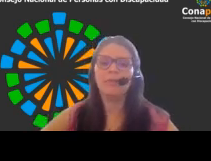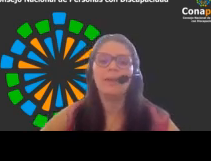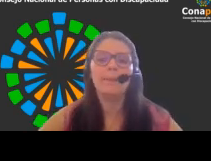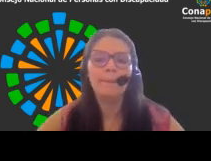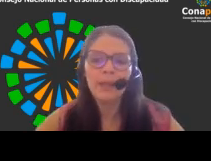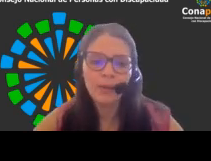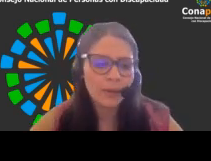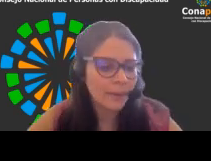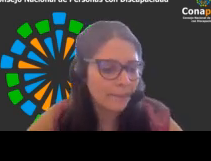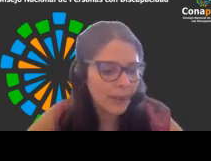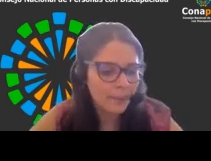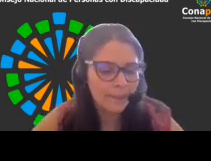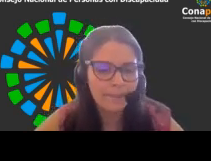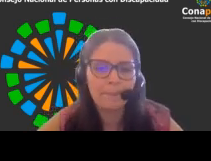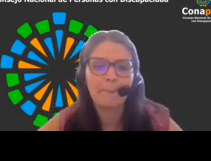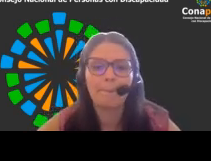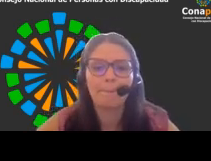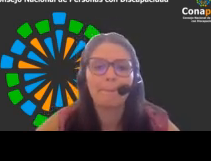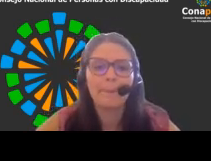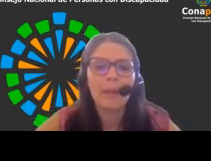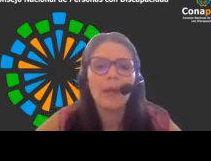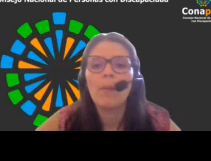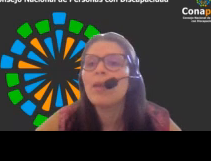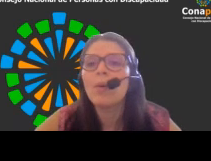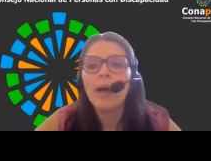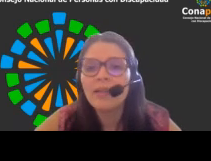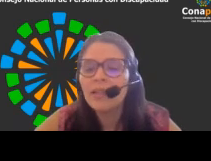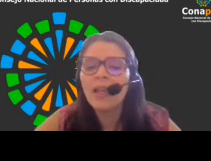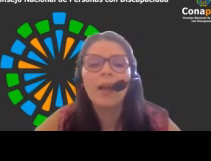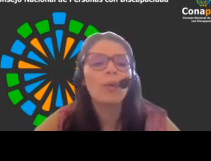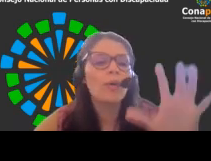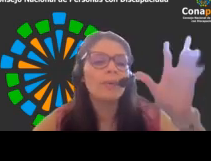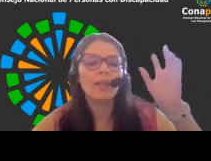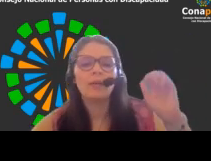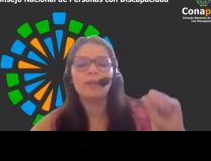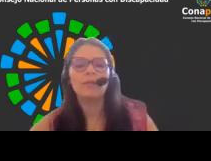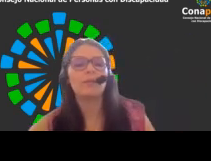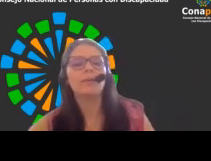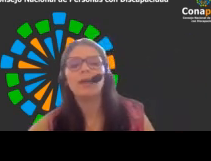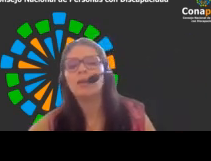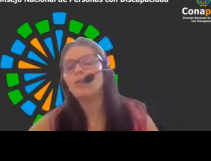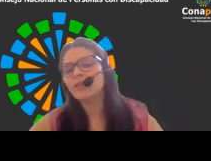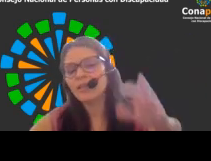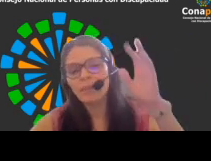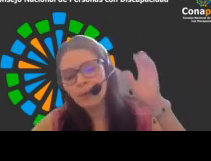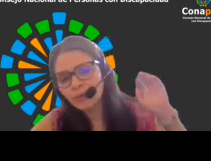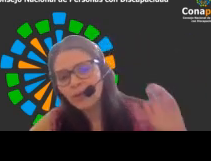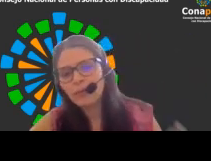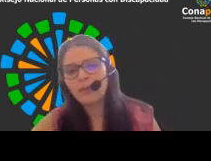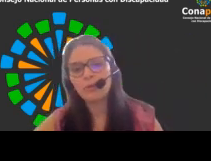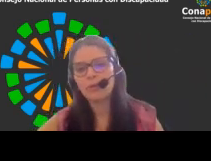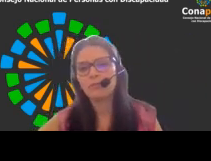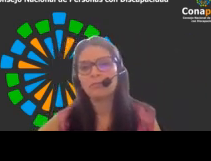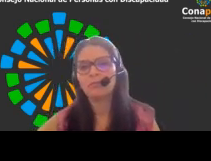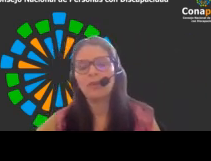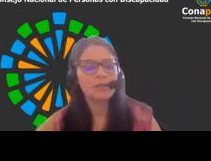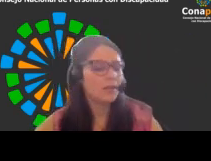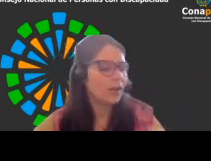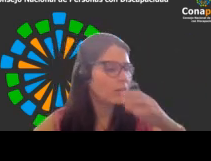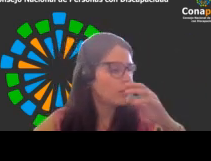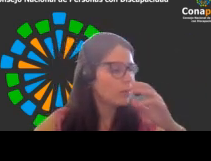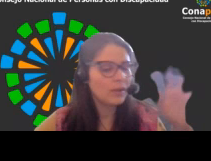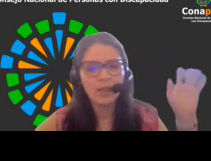vamos a dar un tiempito también igual si tienen algún comentario es como no es que esa pregunta no me ayuda